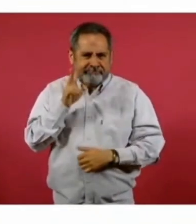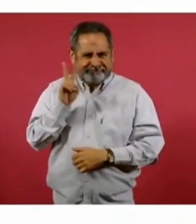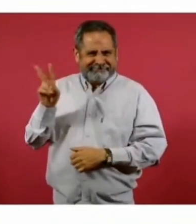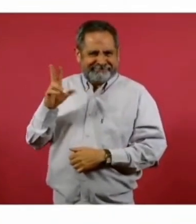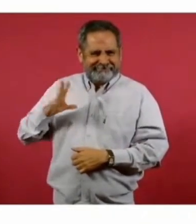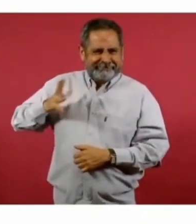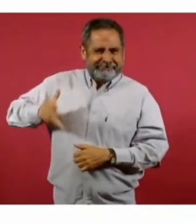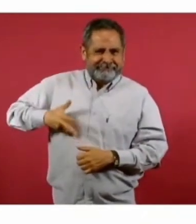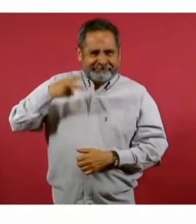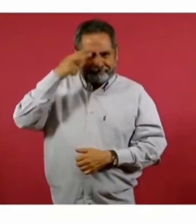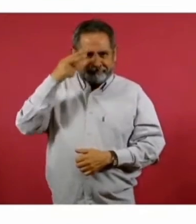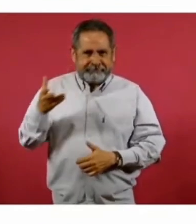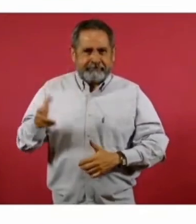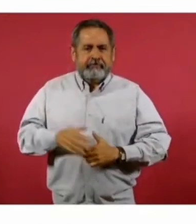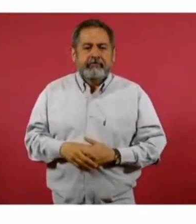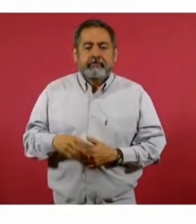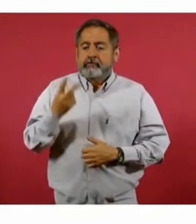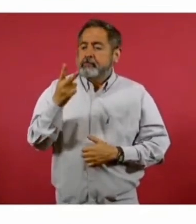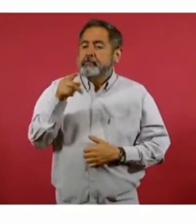orgullo, con